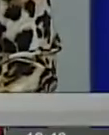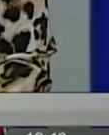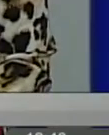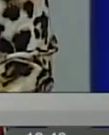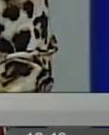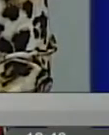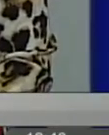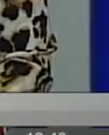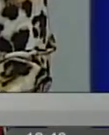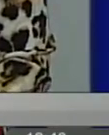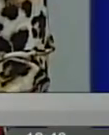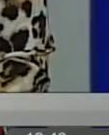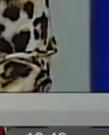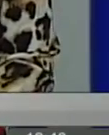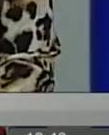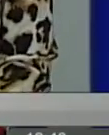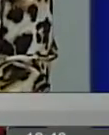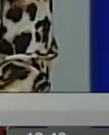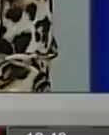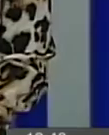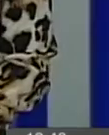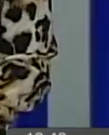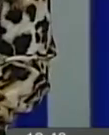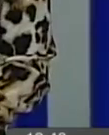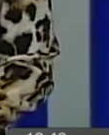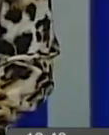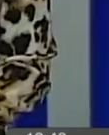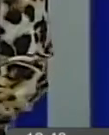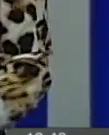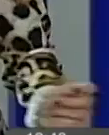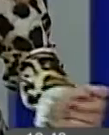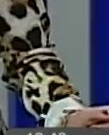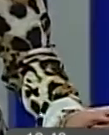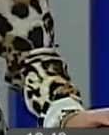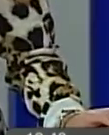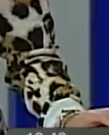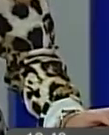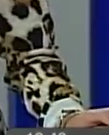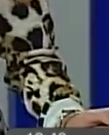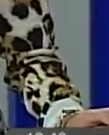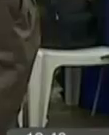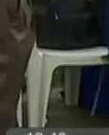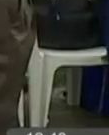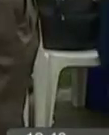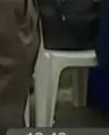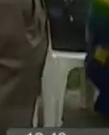alegatos marítimos. Participaron autoridades nacionales, departamentales y militares.